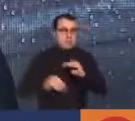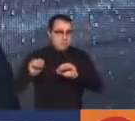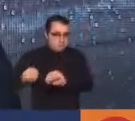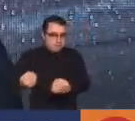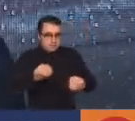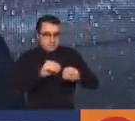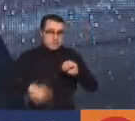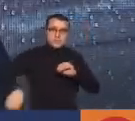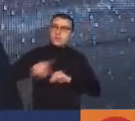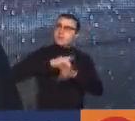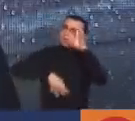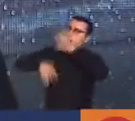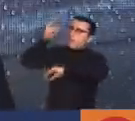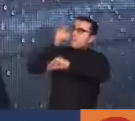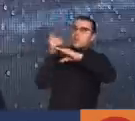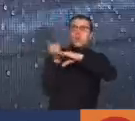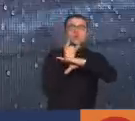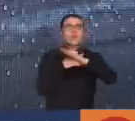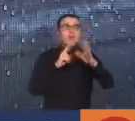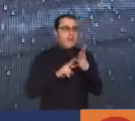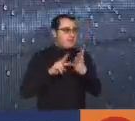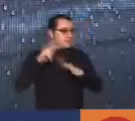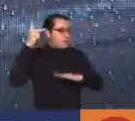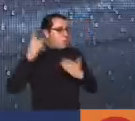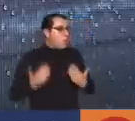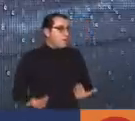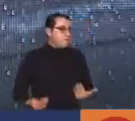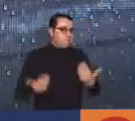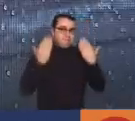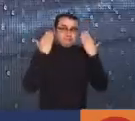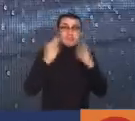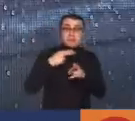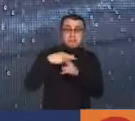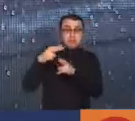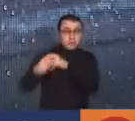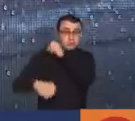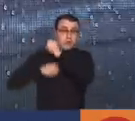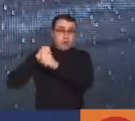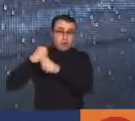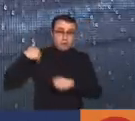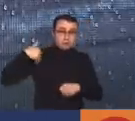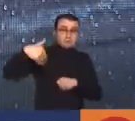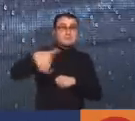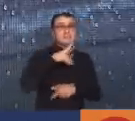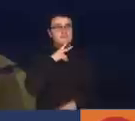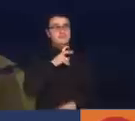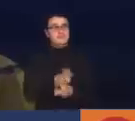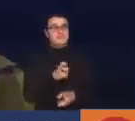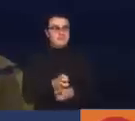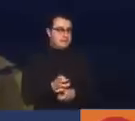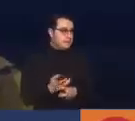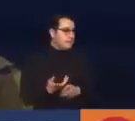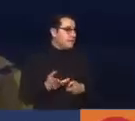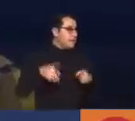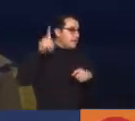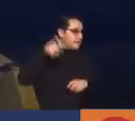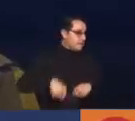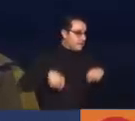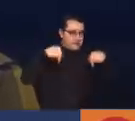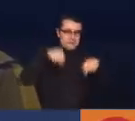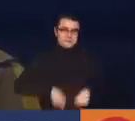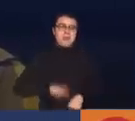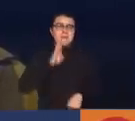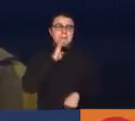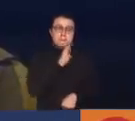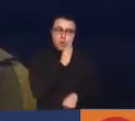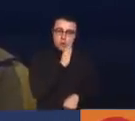esas tecnologías que serán muy complejas en los próximos años que están por venir. Eso lo tiene que tener Bosa, eso